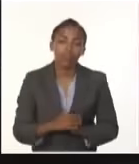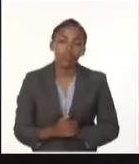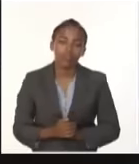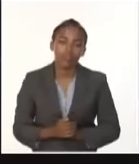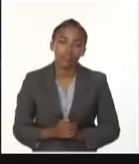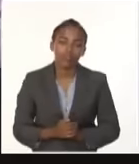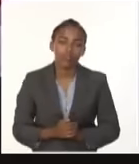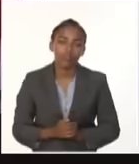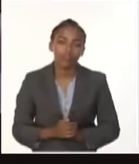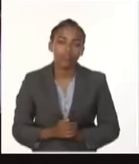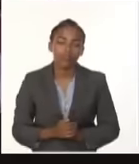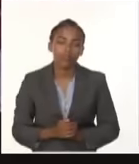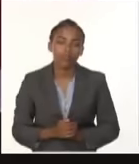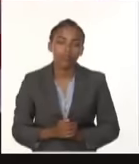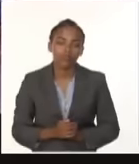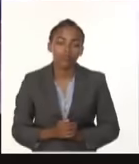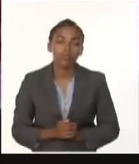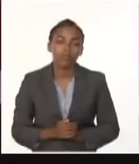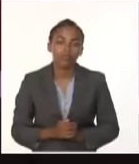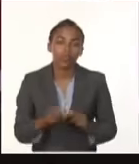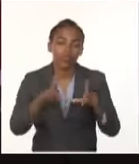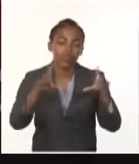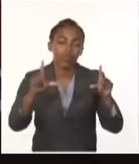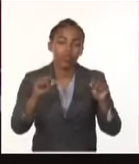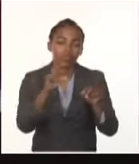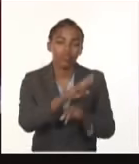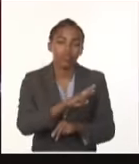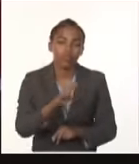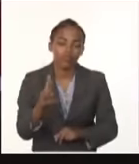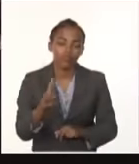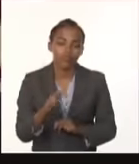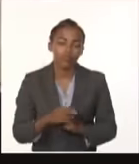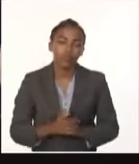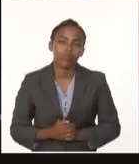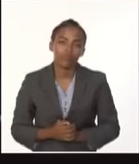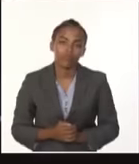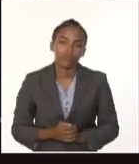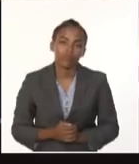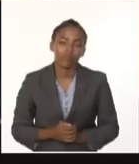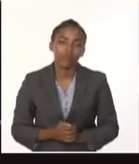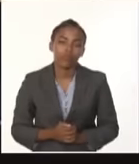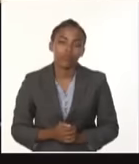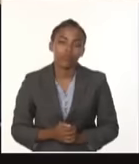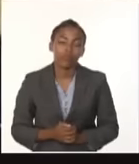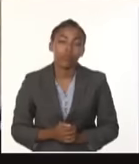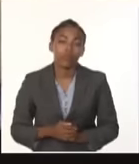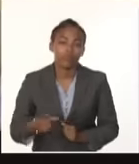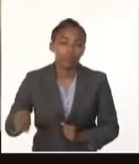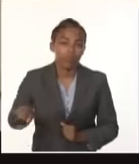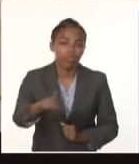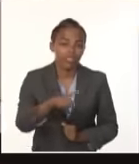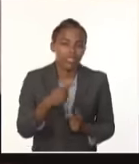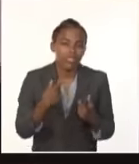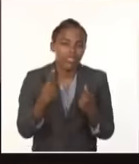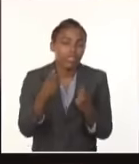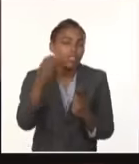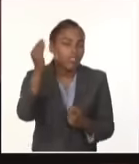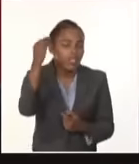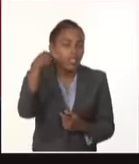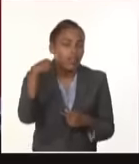idea fundamental del concepto de revolución. Sé porque pulsamos constantemente la opinión